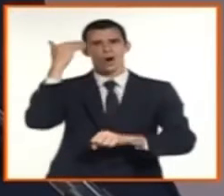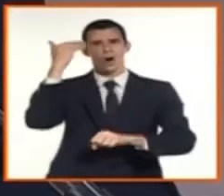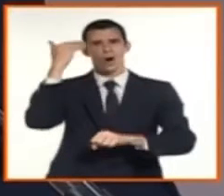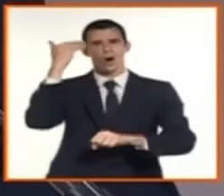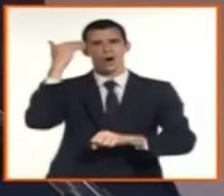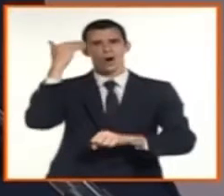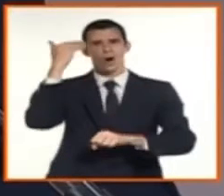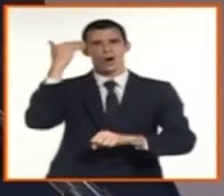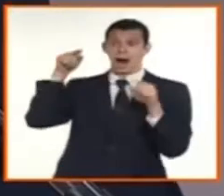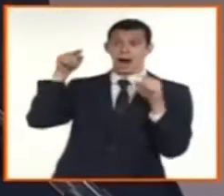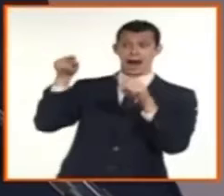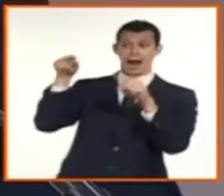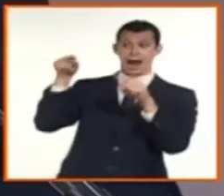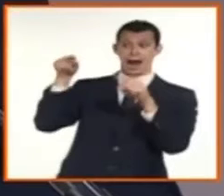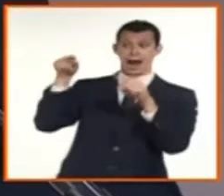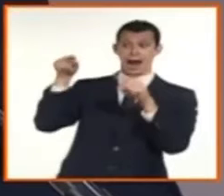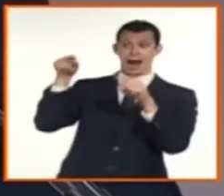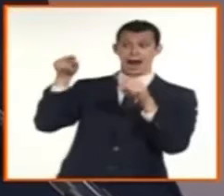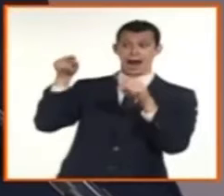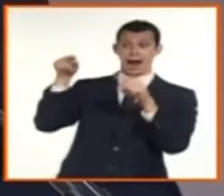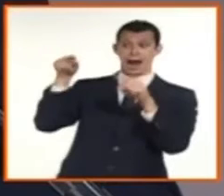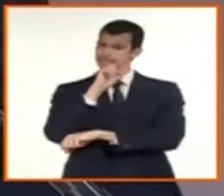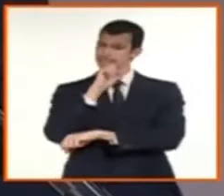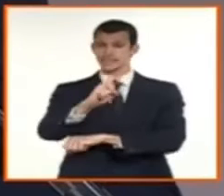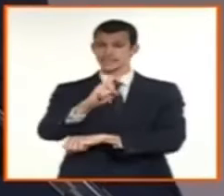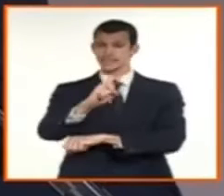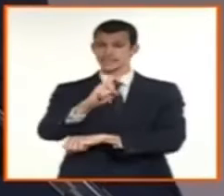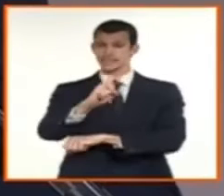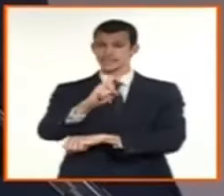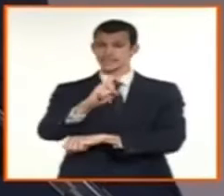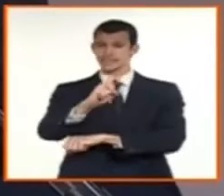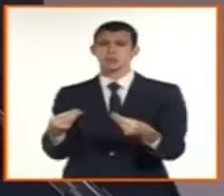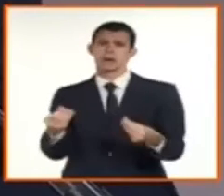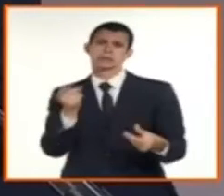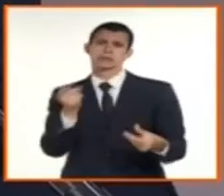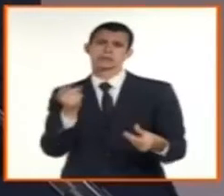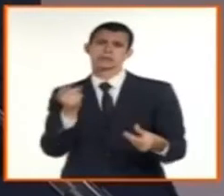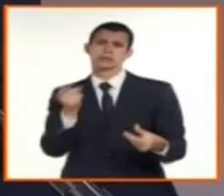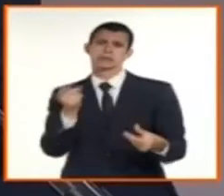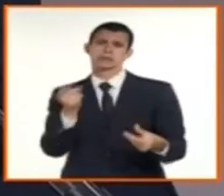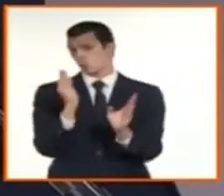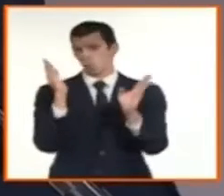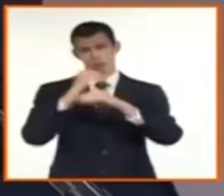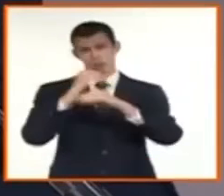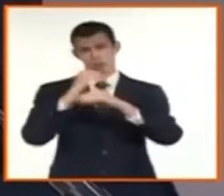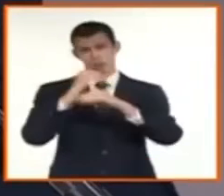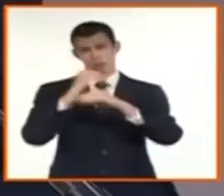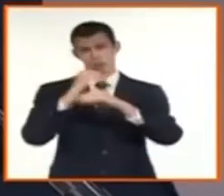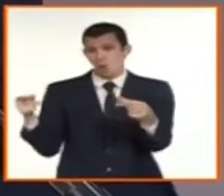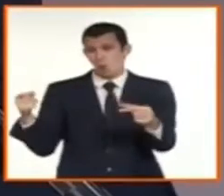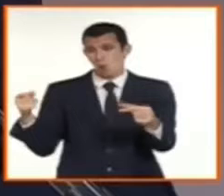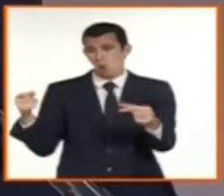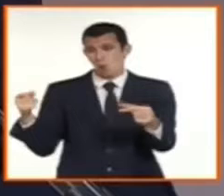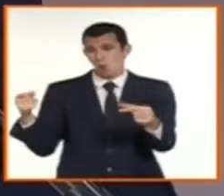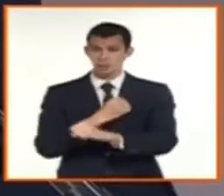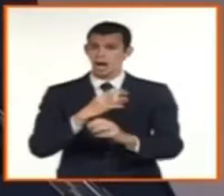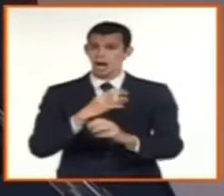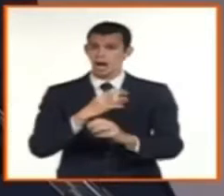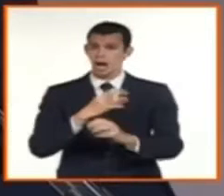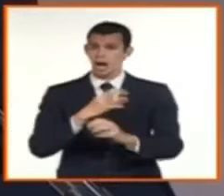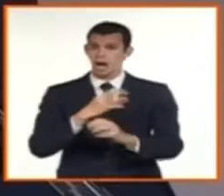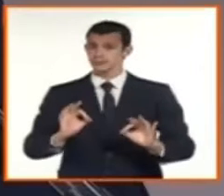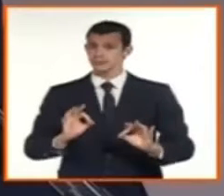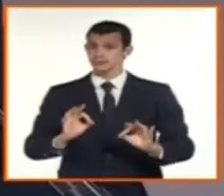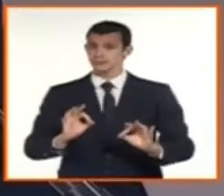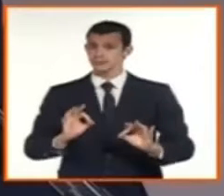nivel superior a la nuestra y en segundo lugar también le da la posibilidad al béisbol cubano que tenga un mayor desarrollo